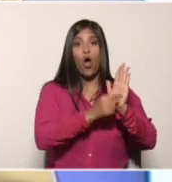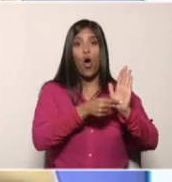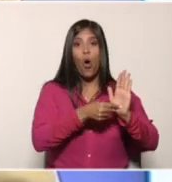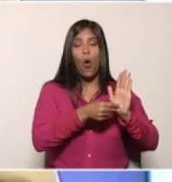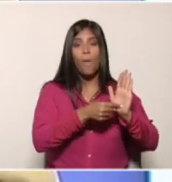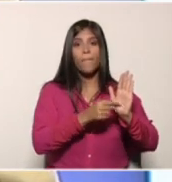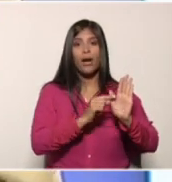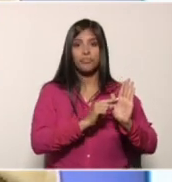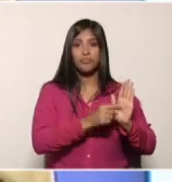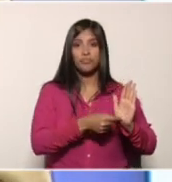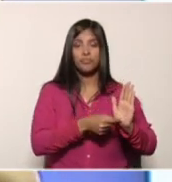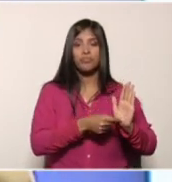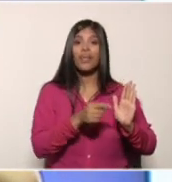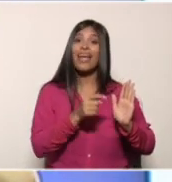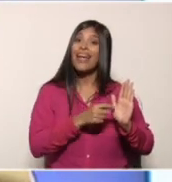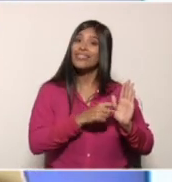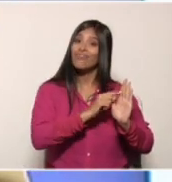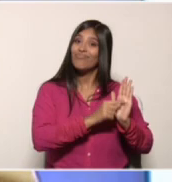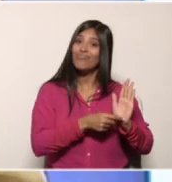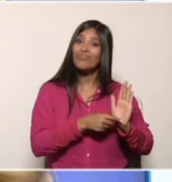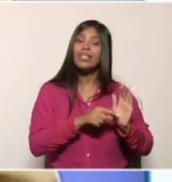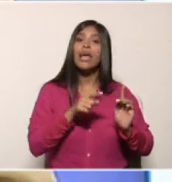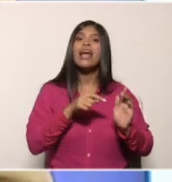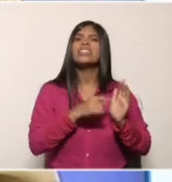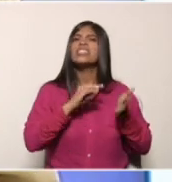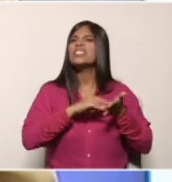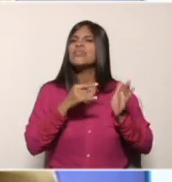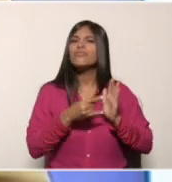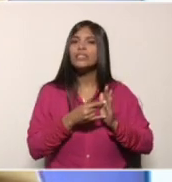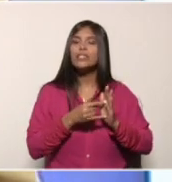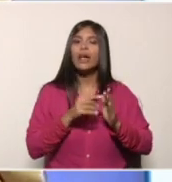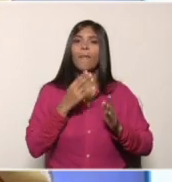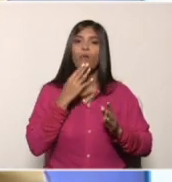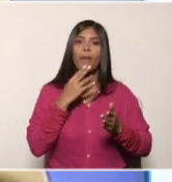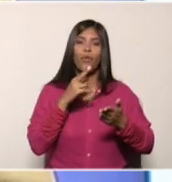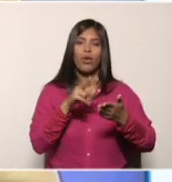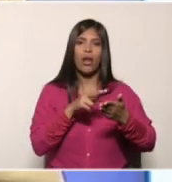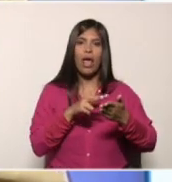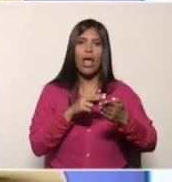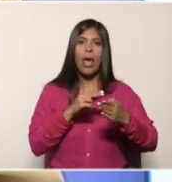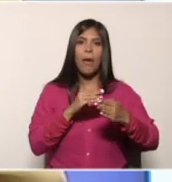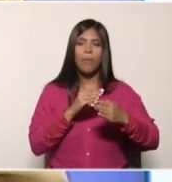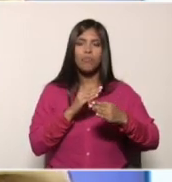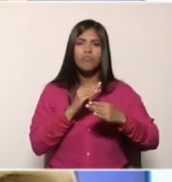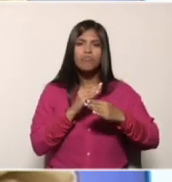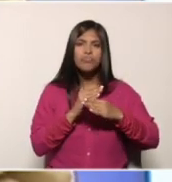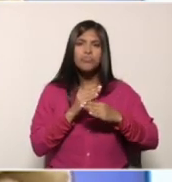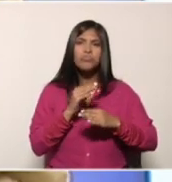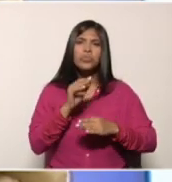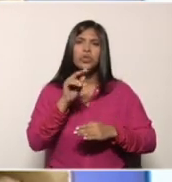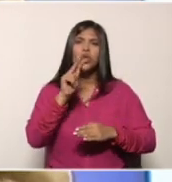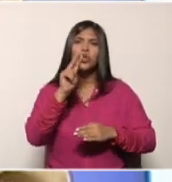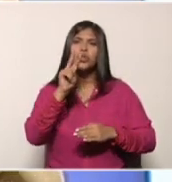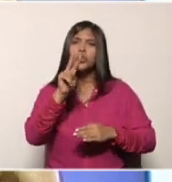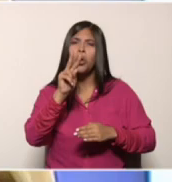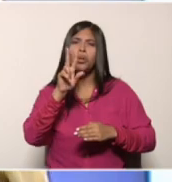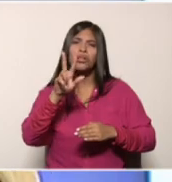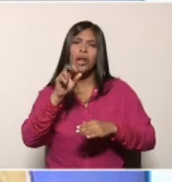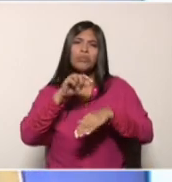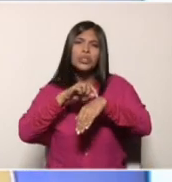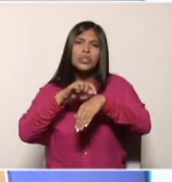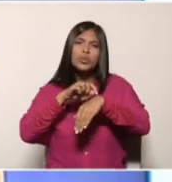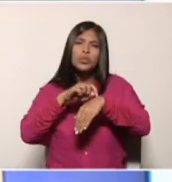coma nos da una pausa en el escrito. Fíjense, cuando nosotros estamos dialogando, nos